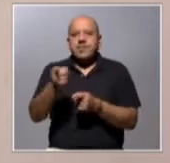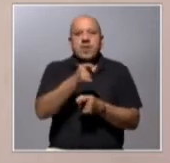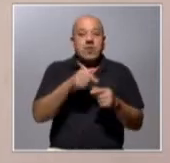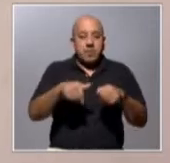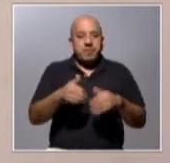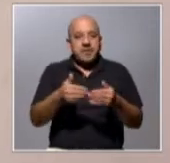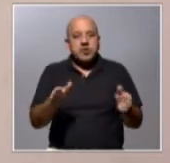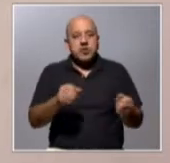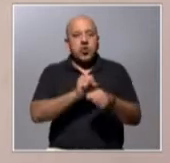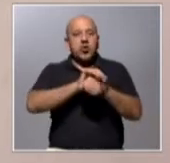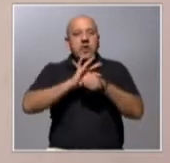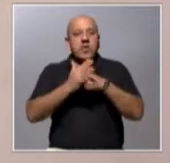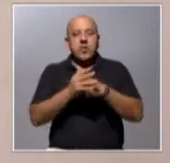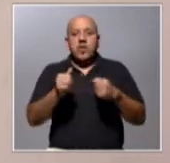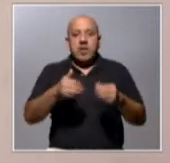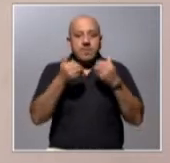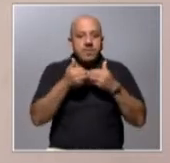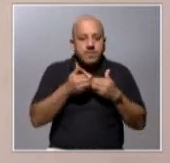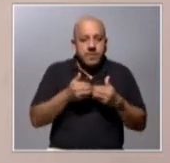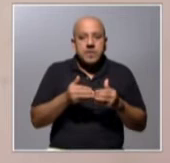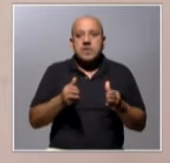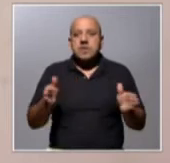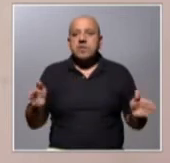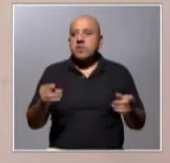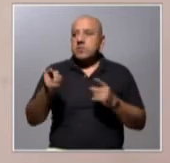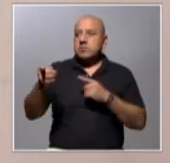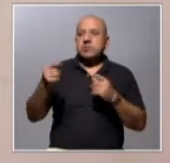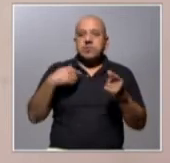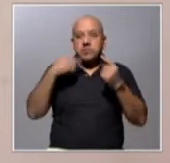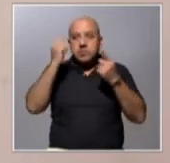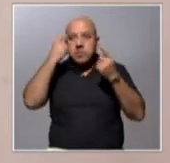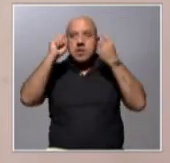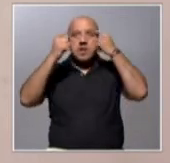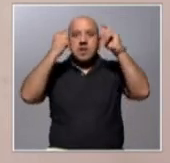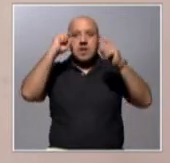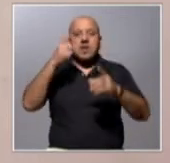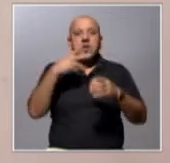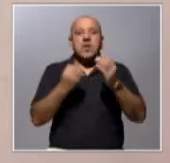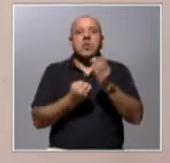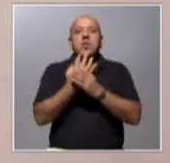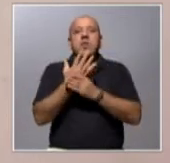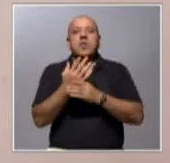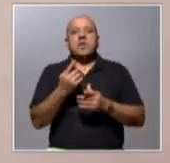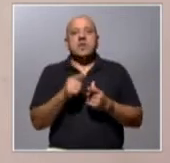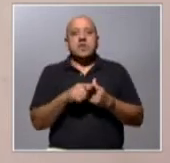coronavirus, empezamos a recibir un montón de iniciativas nuevas que se estaban creando